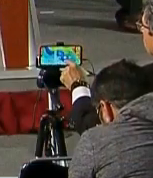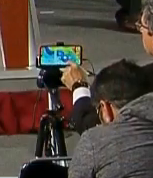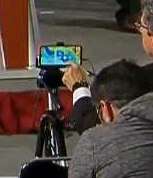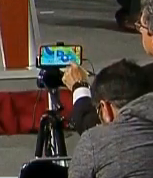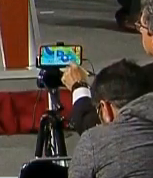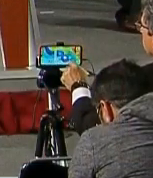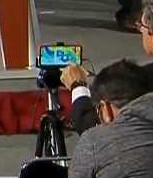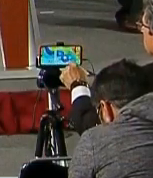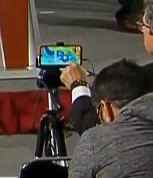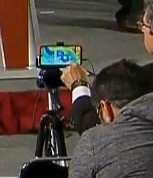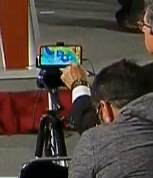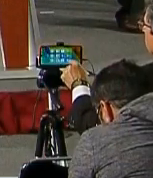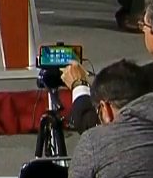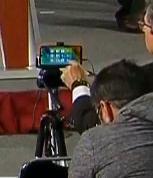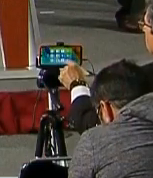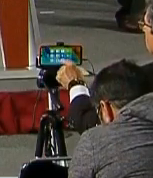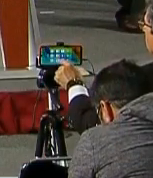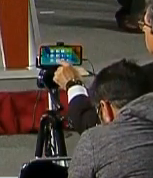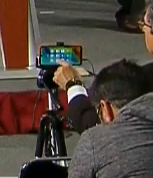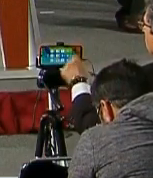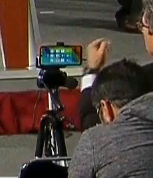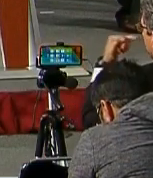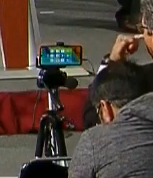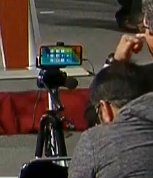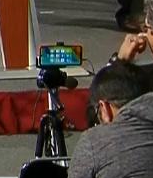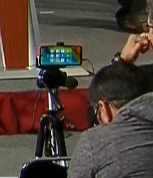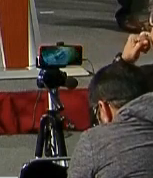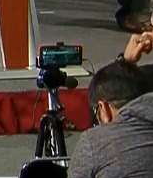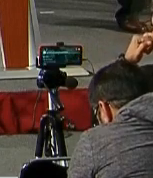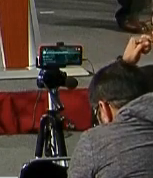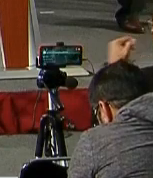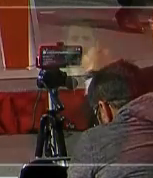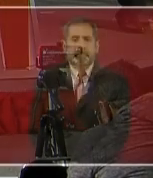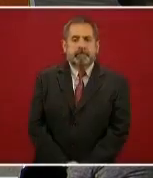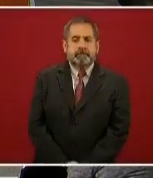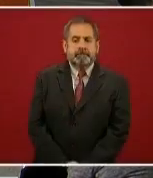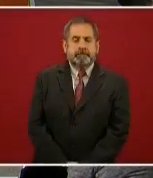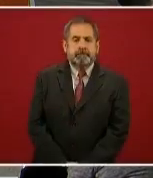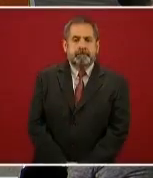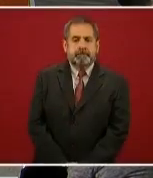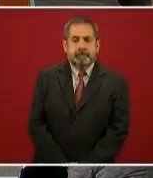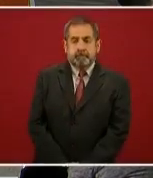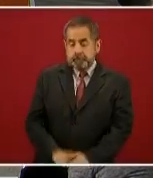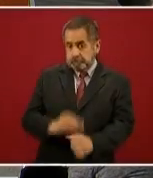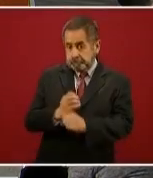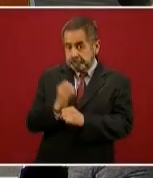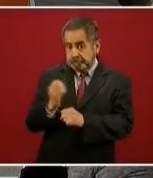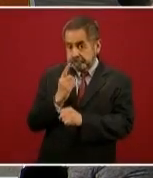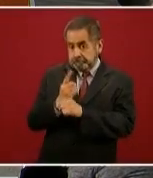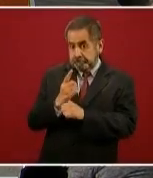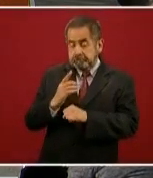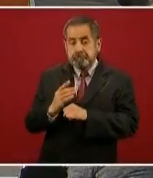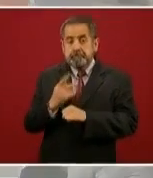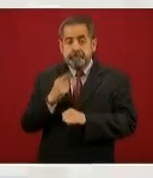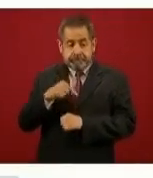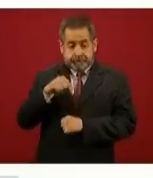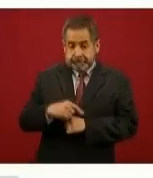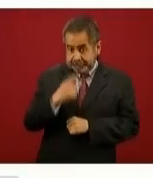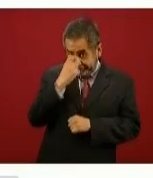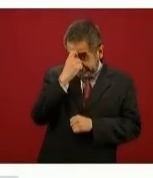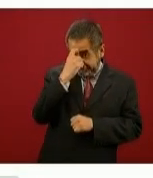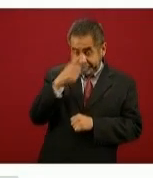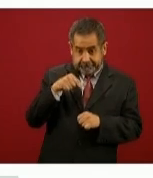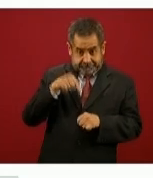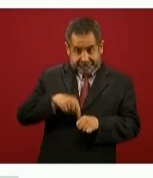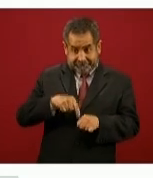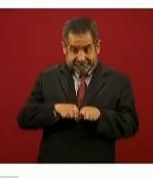de confianza y de optimismo en la enorme oportunidad que México ha tenido por no ser el país de origen de